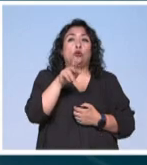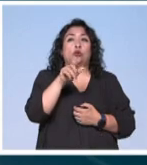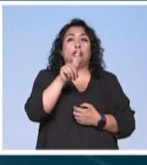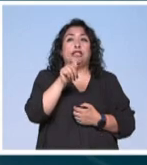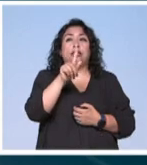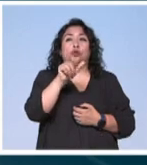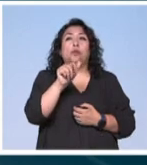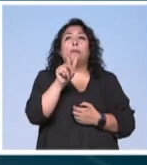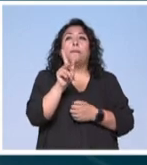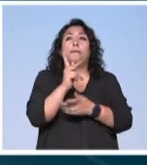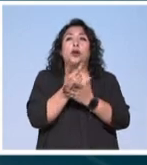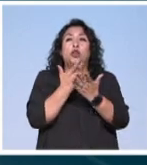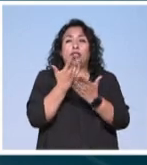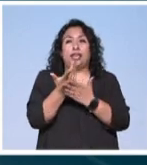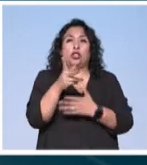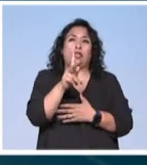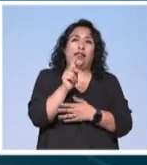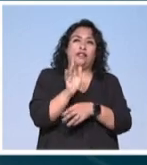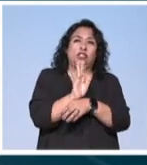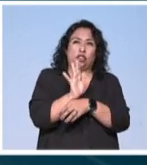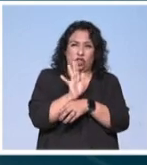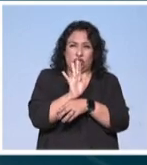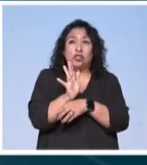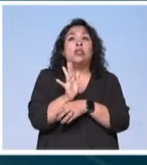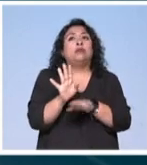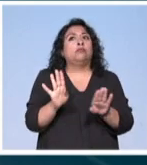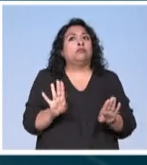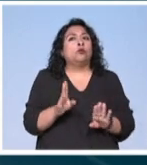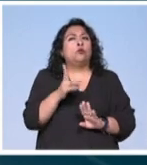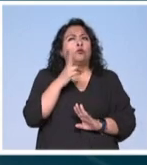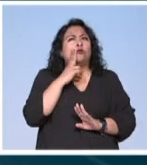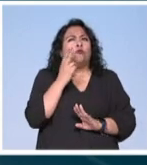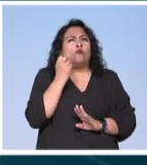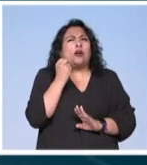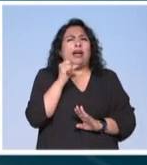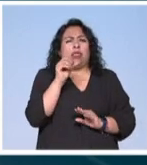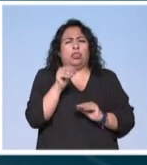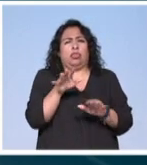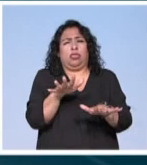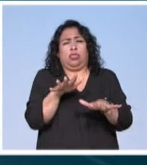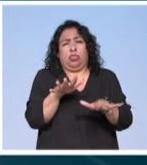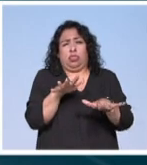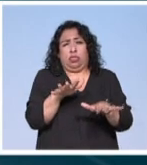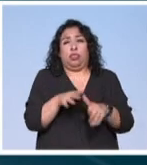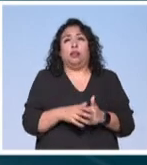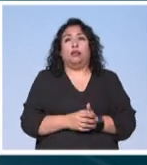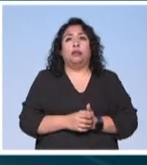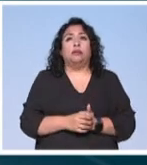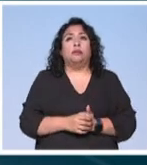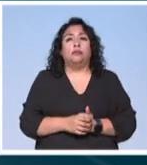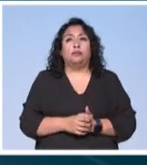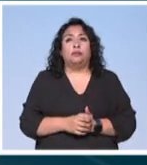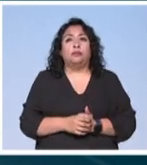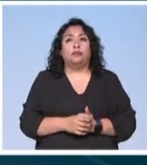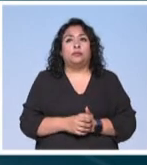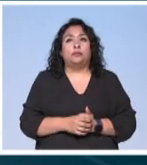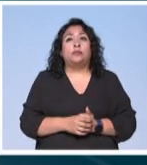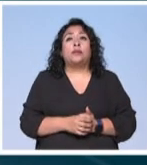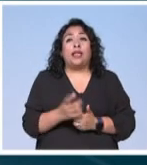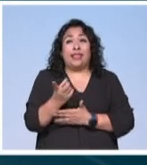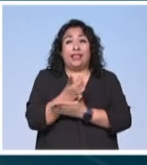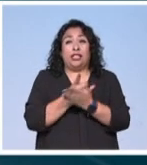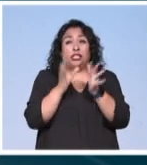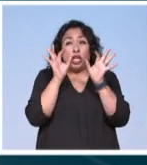los proyectos televisivos de cine que se caracterizan por un uso intensivo en efectos especiales prácticos. El